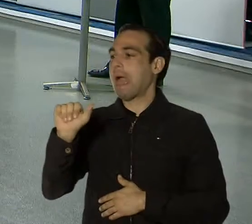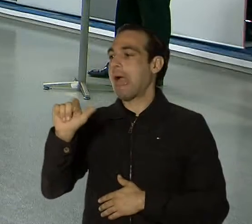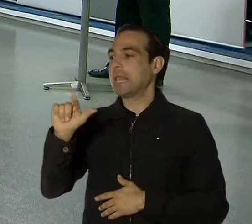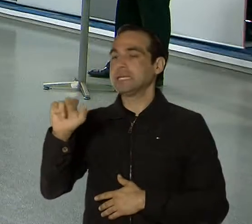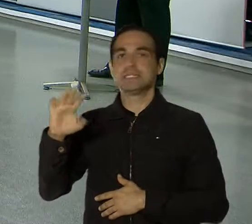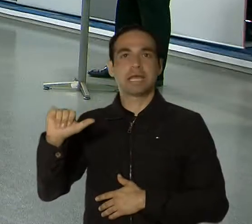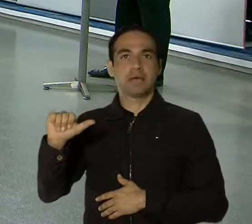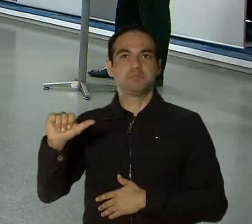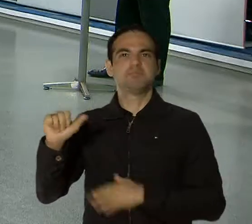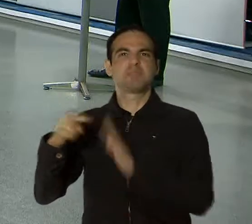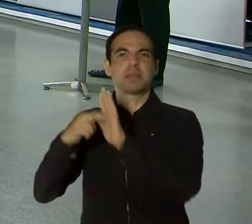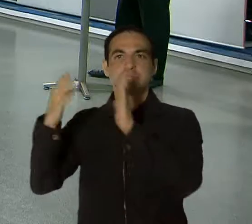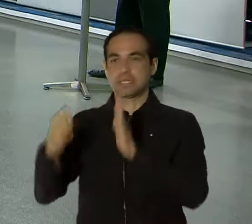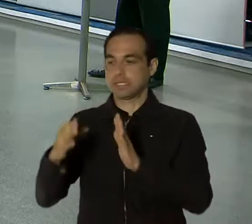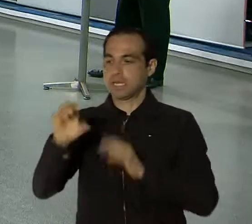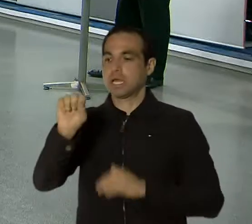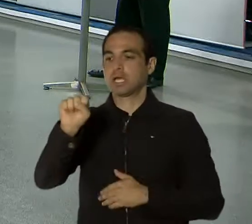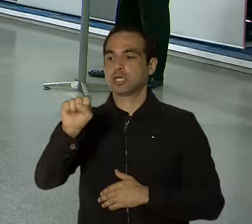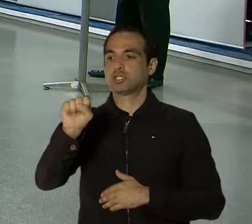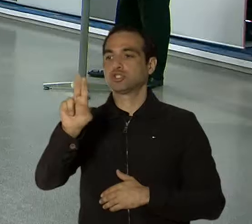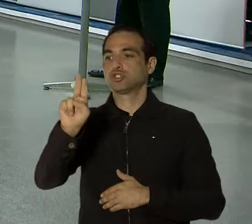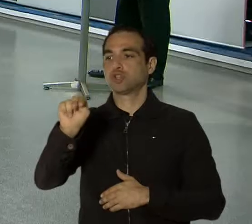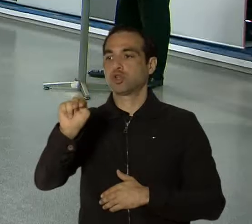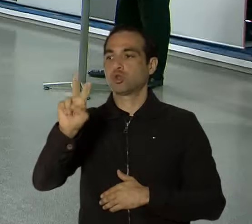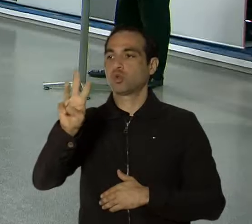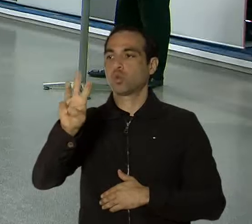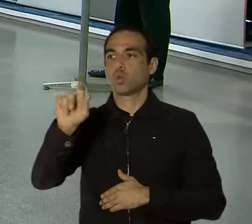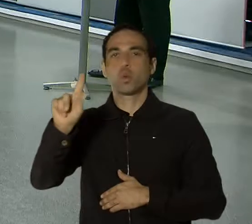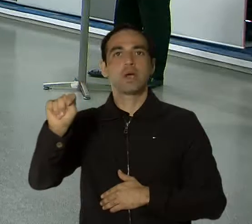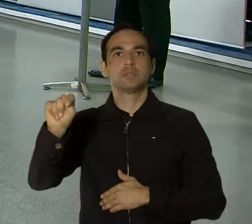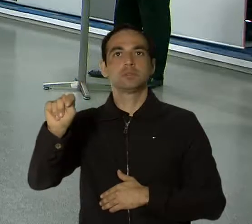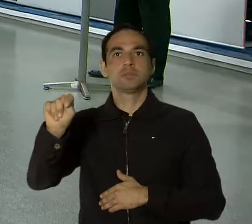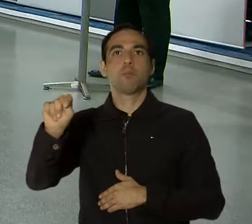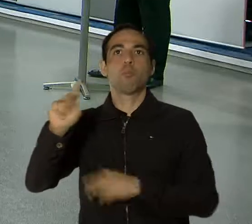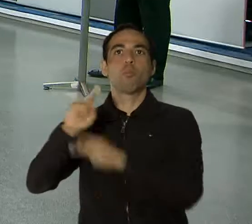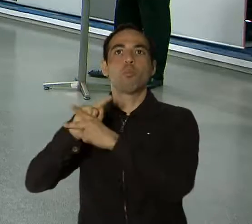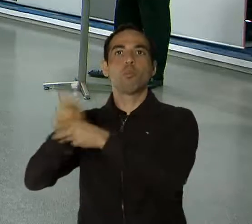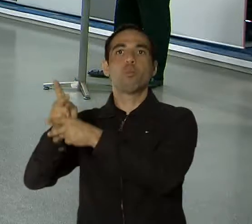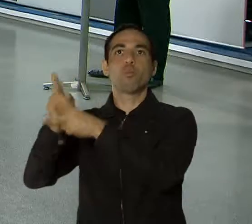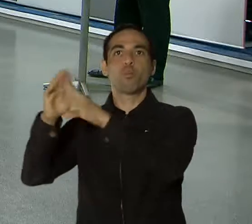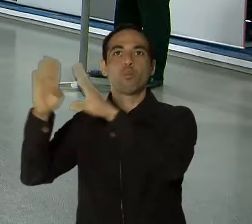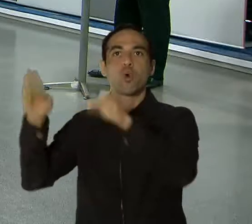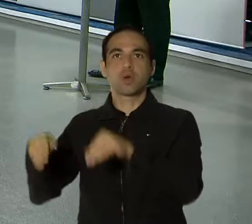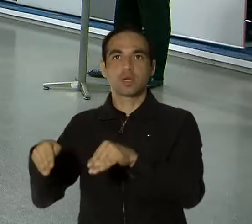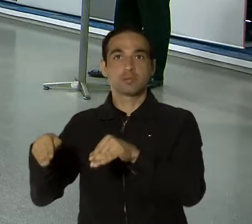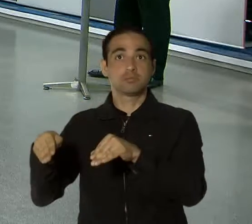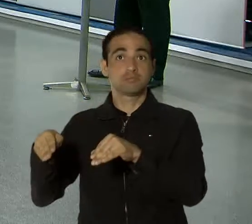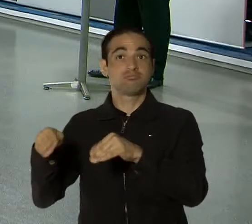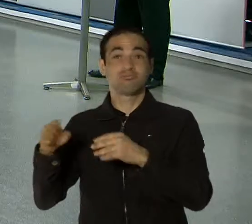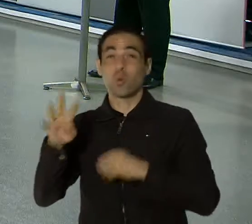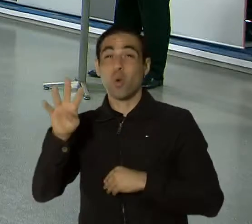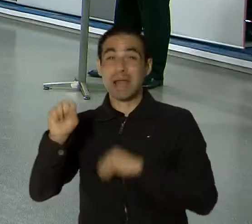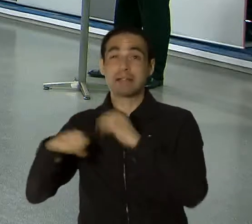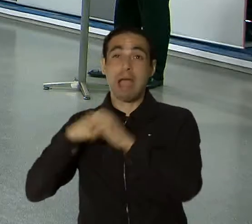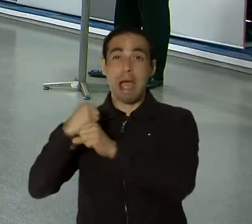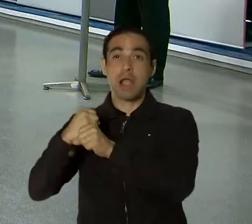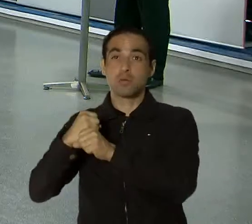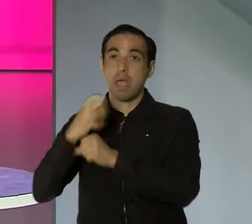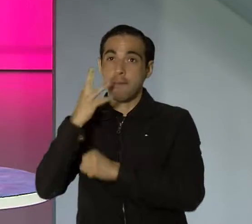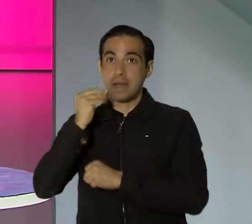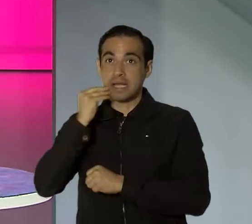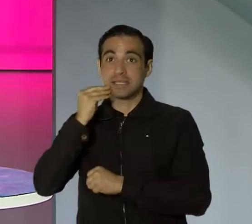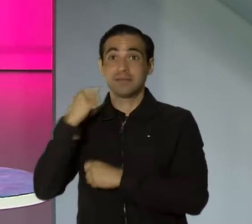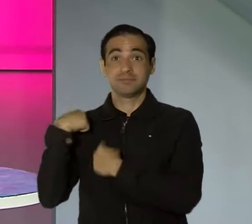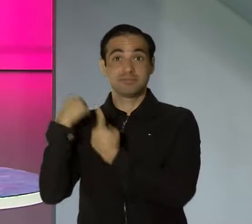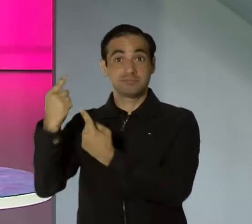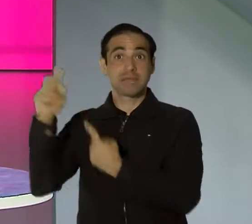empresa SunWest Mortgage Company, con 40 años de experiencia desde Estados Unidos a Puerto Rico. 10 años